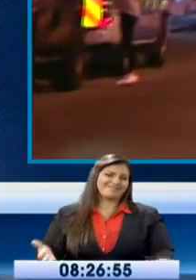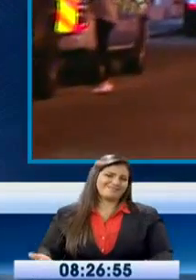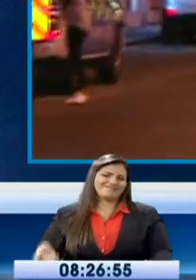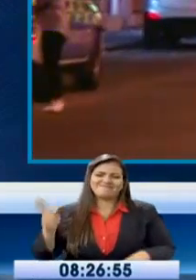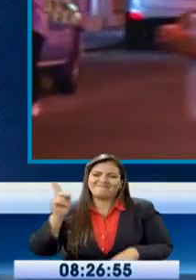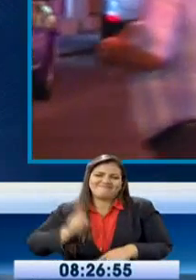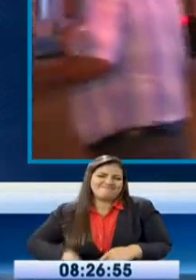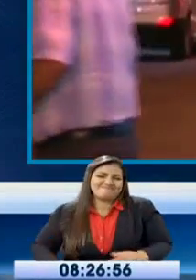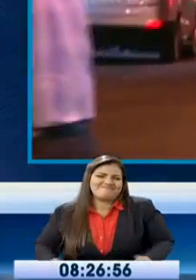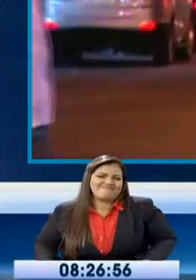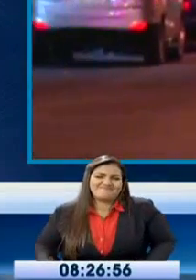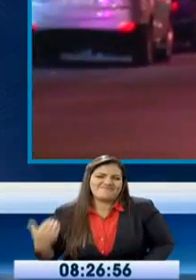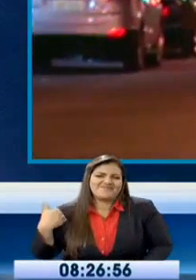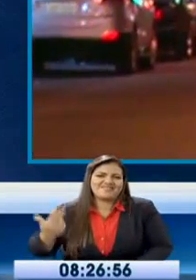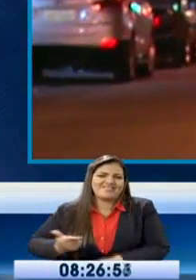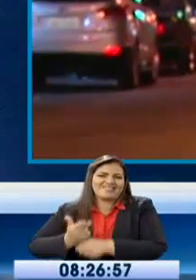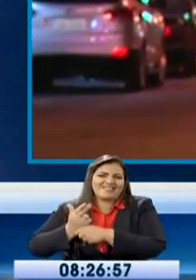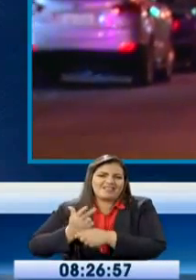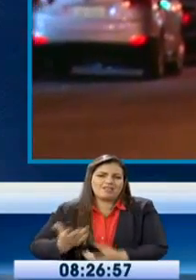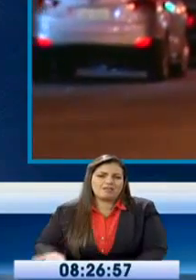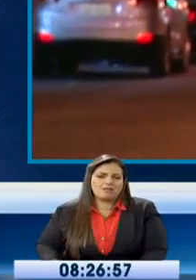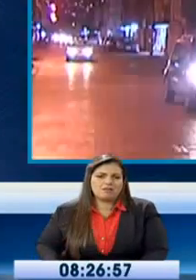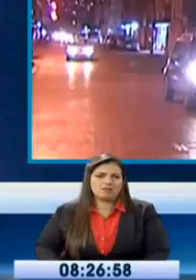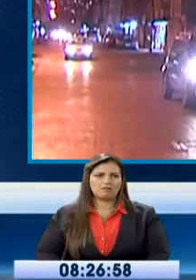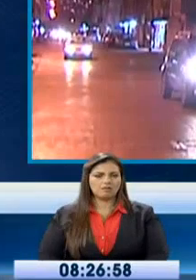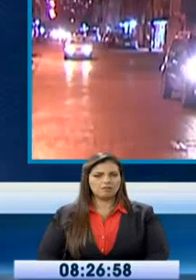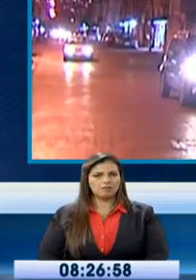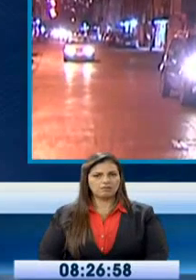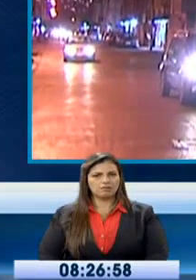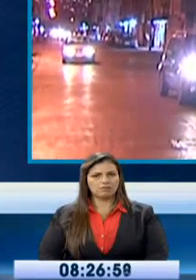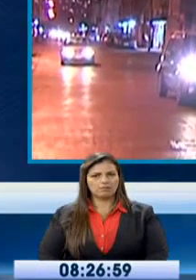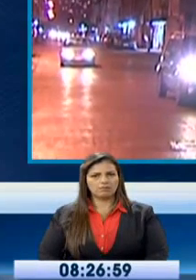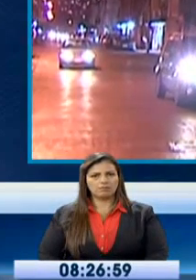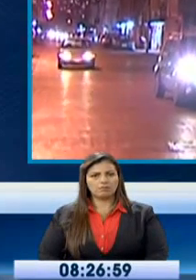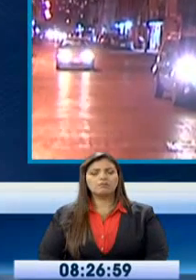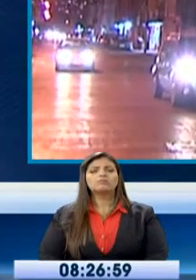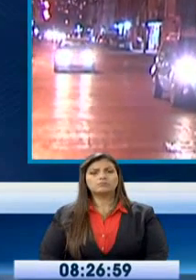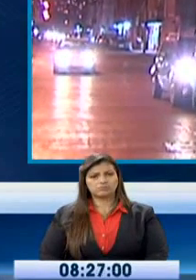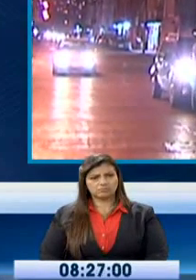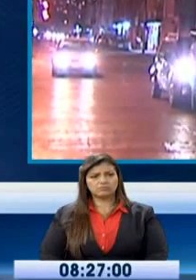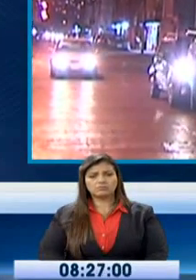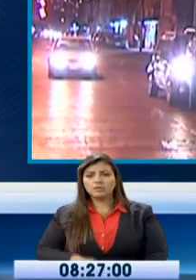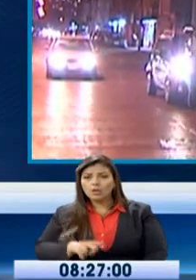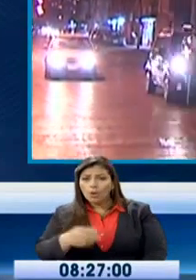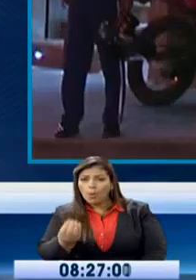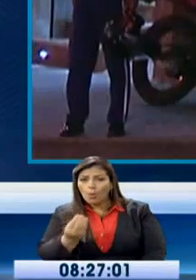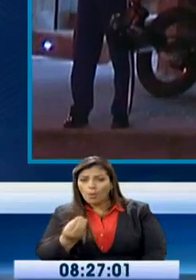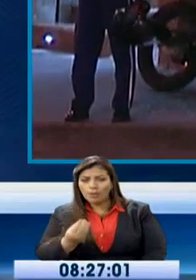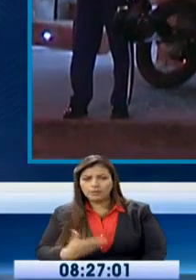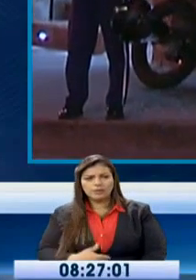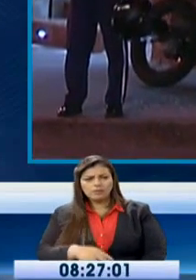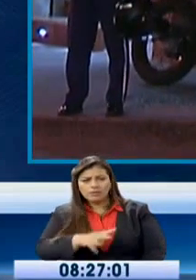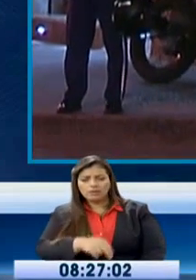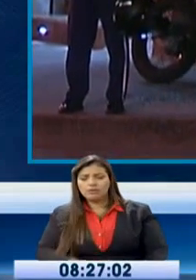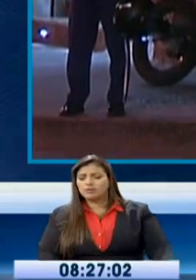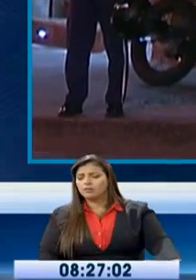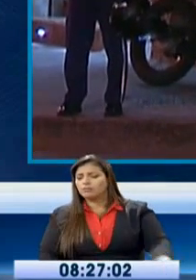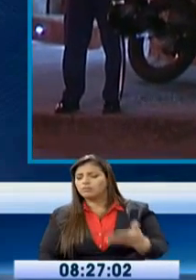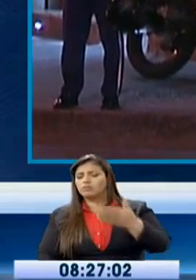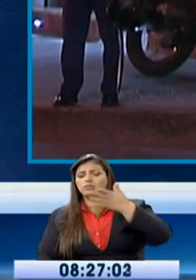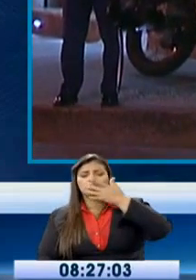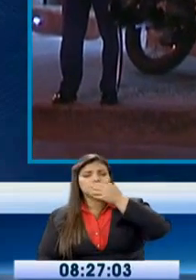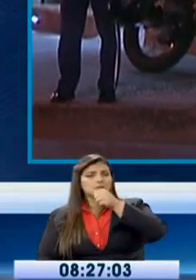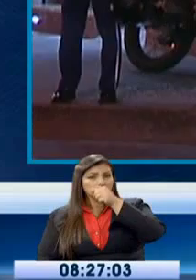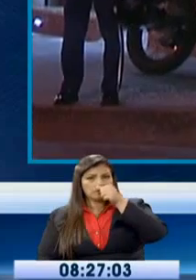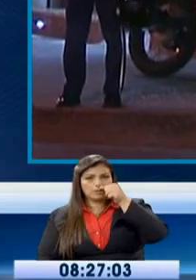este muchacho valientemente, perseguirlo. Exponiendo su vida. Exponiendo su vida incluso. Porque imagínate si ellos estaban armados, si le hubiesen disparado.